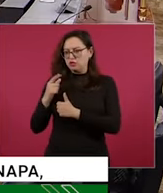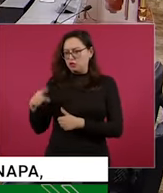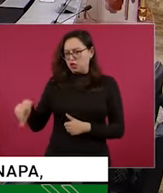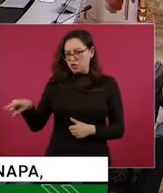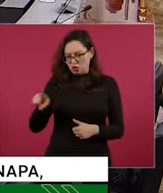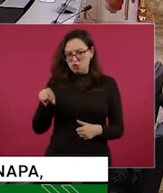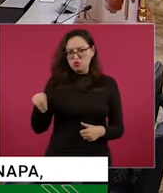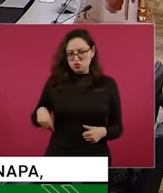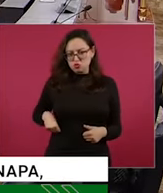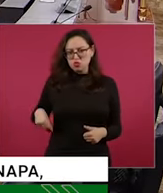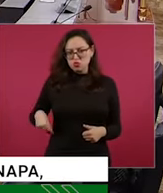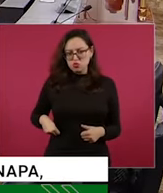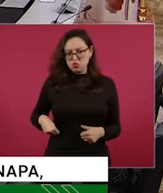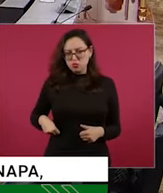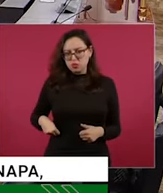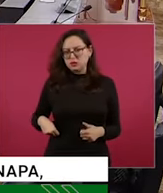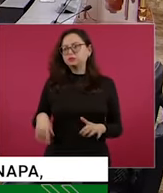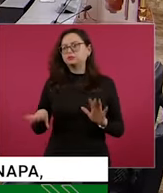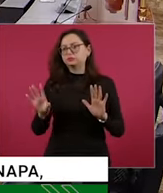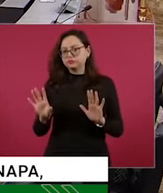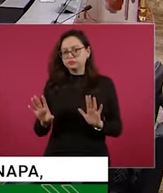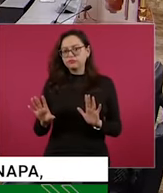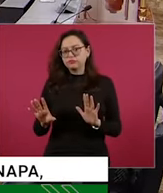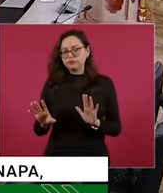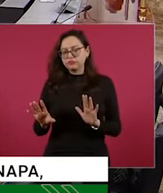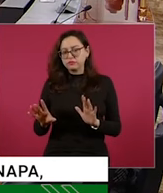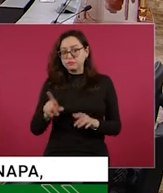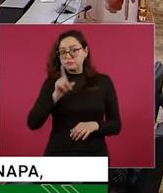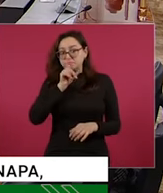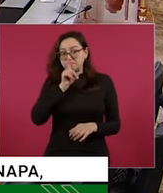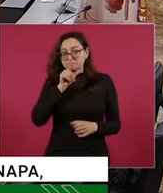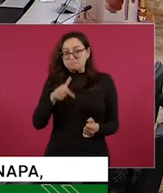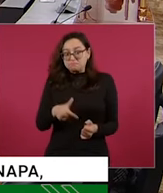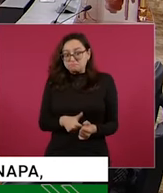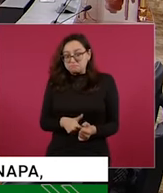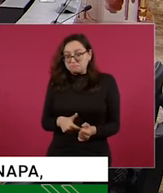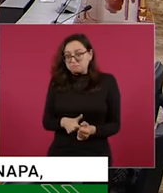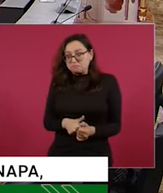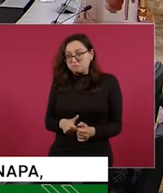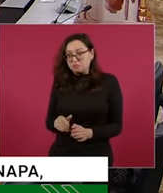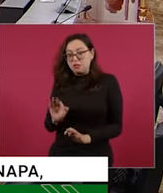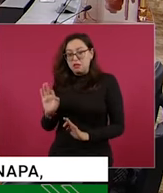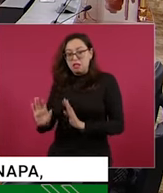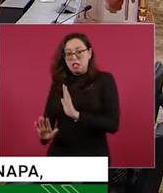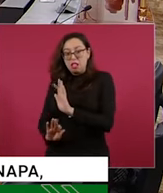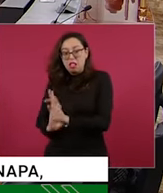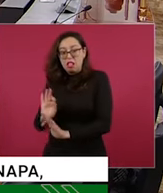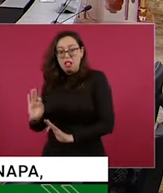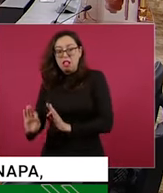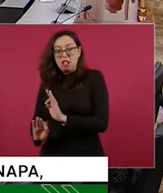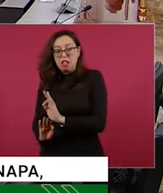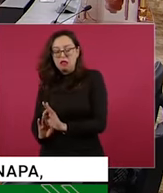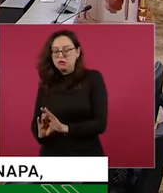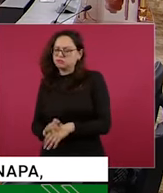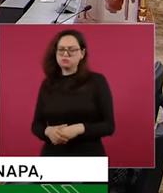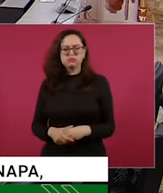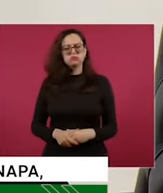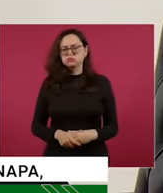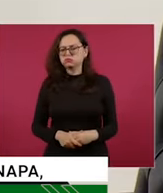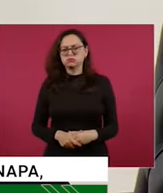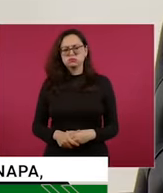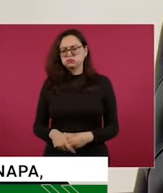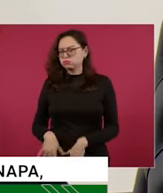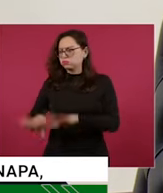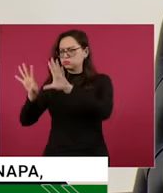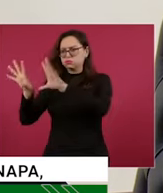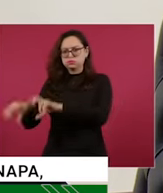López Obrador que en caso de que se demuestre que son soldados los que asesinaron a los jóvenes de Ayotzinapa, deben ser castigados.